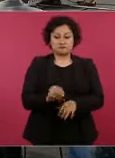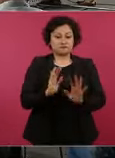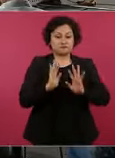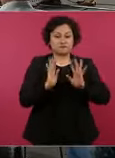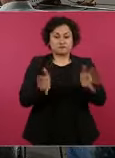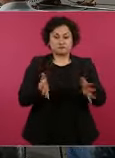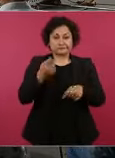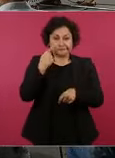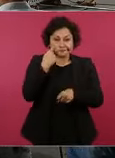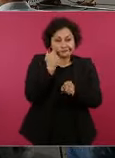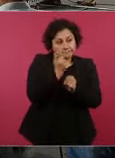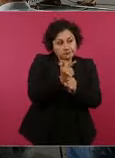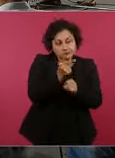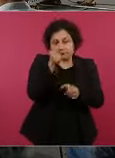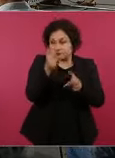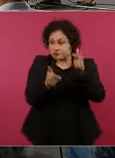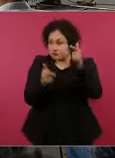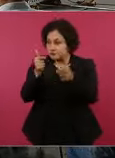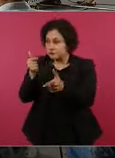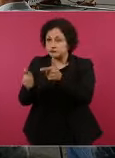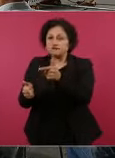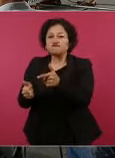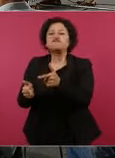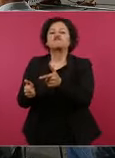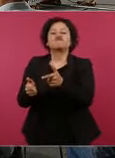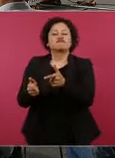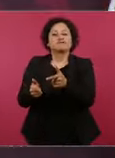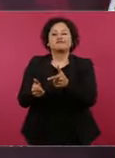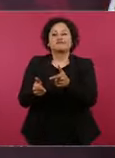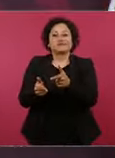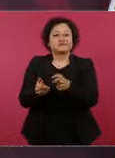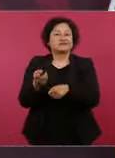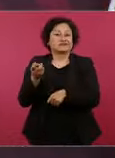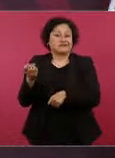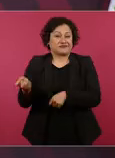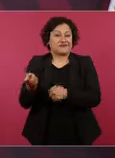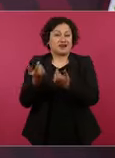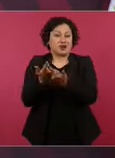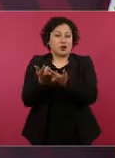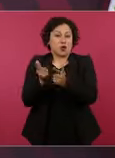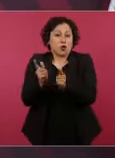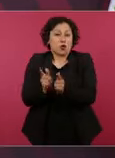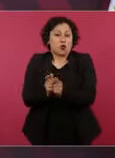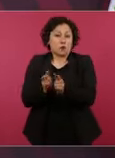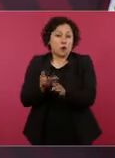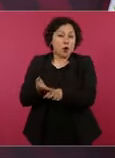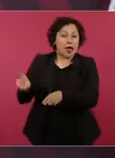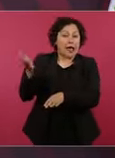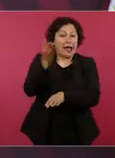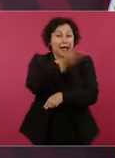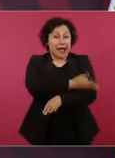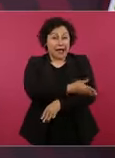que no va a regresar el bandidaje oficial.